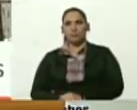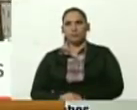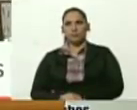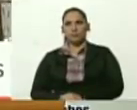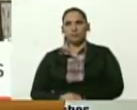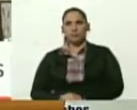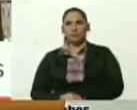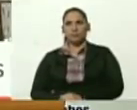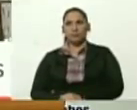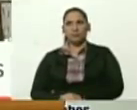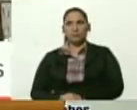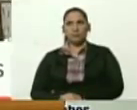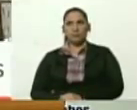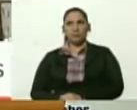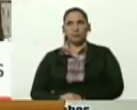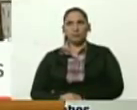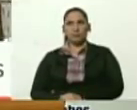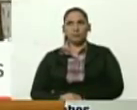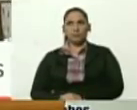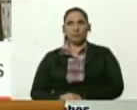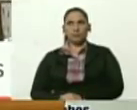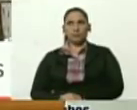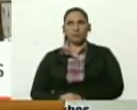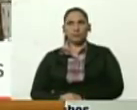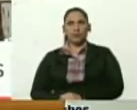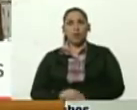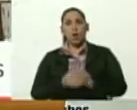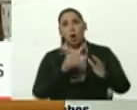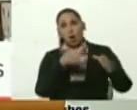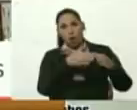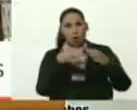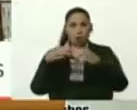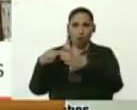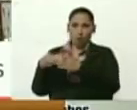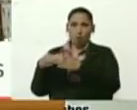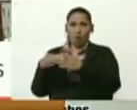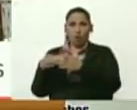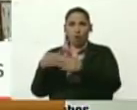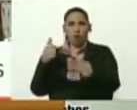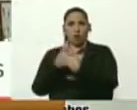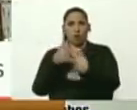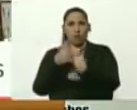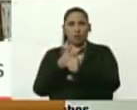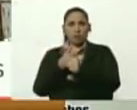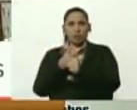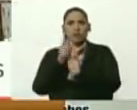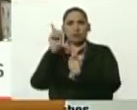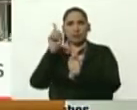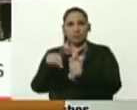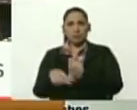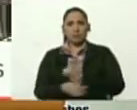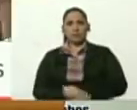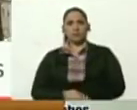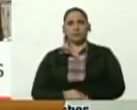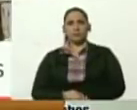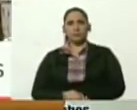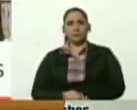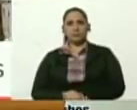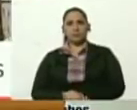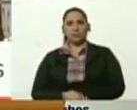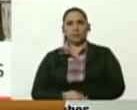momento por los órganos auxiliares privados de libertad en